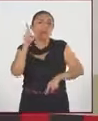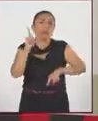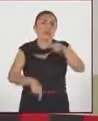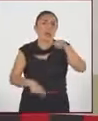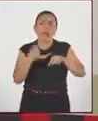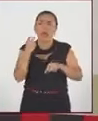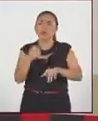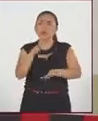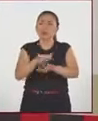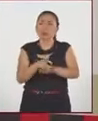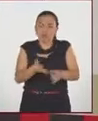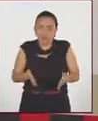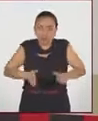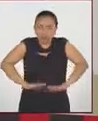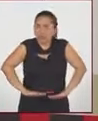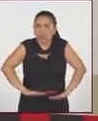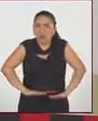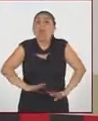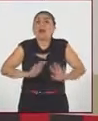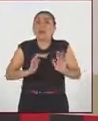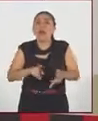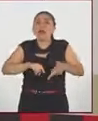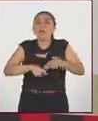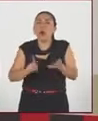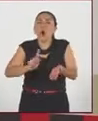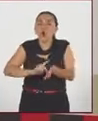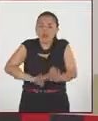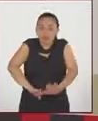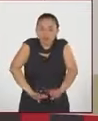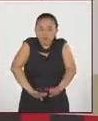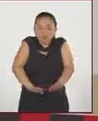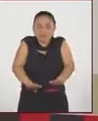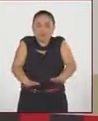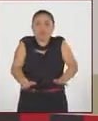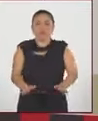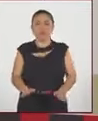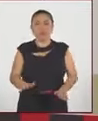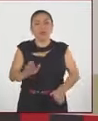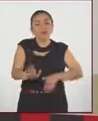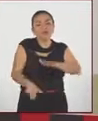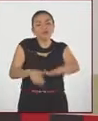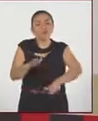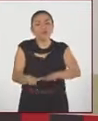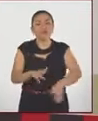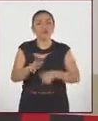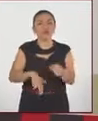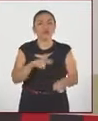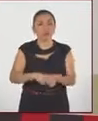torsión tibial y que el paciente vaya enderezando o alineando la manera en la que va caminando.